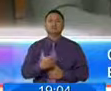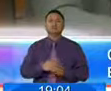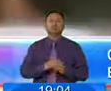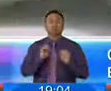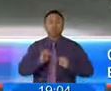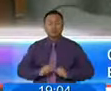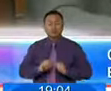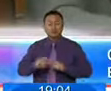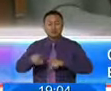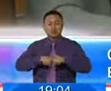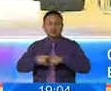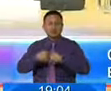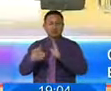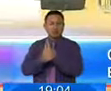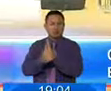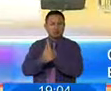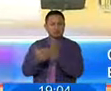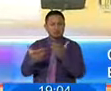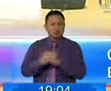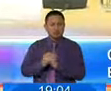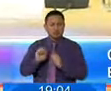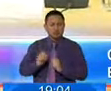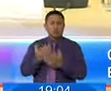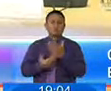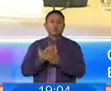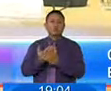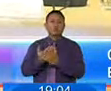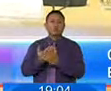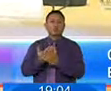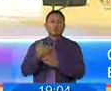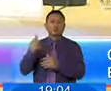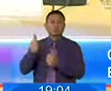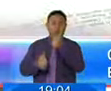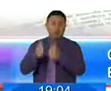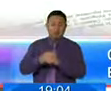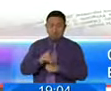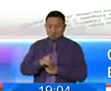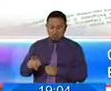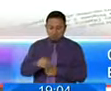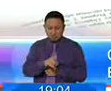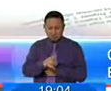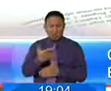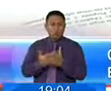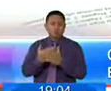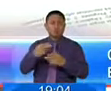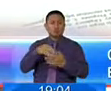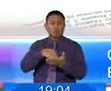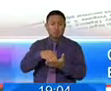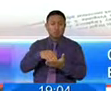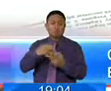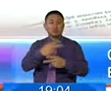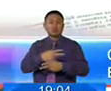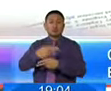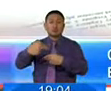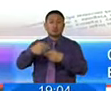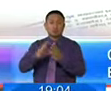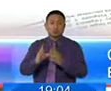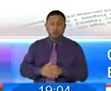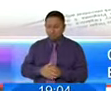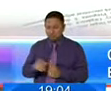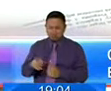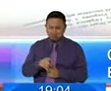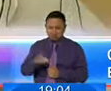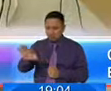un concurso de méritos y oposición para seleccionar a los precandidatos que formarán parte de la elección de los nuevos miembros del Consejo de Participación